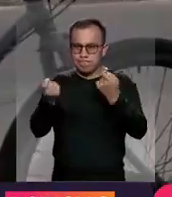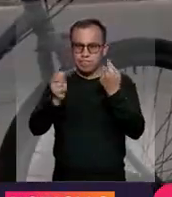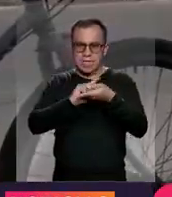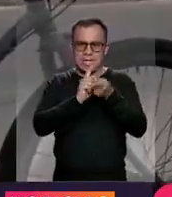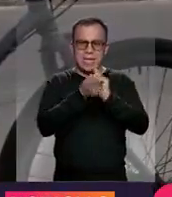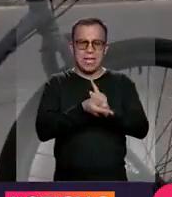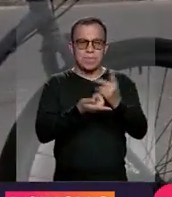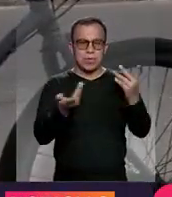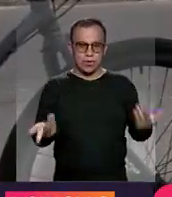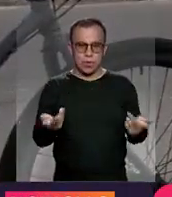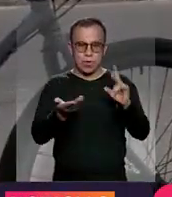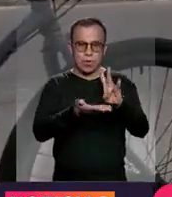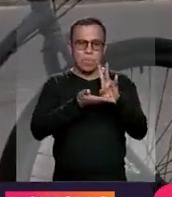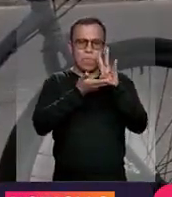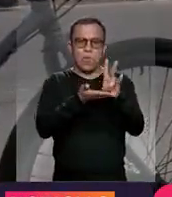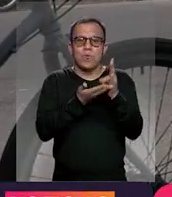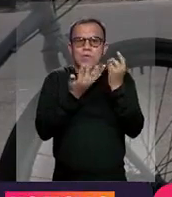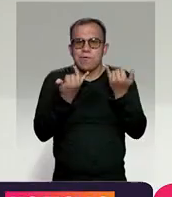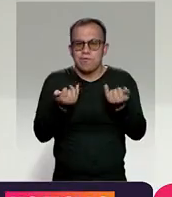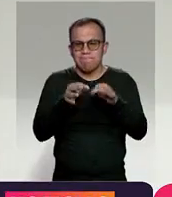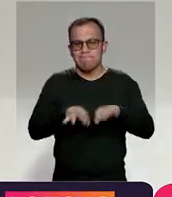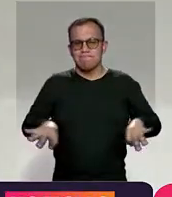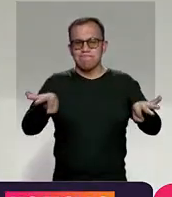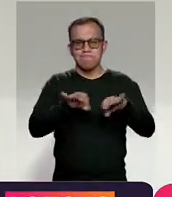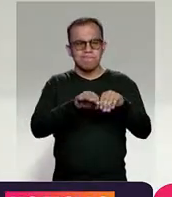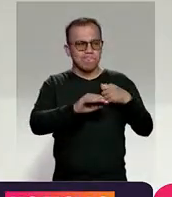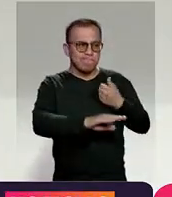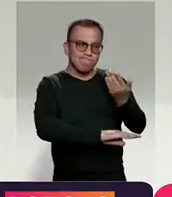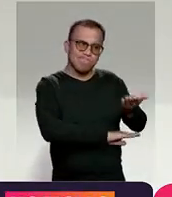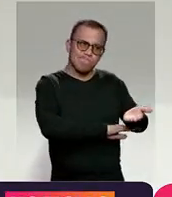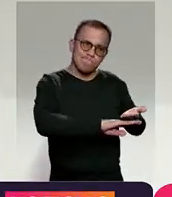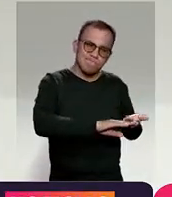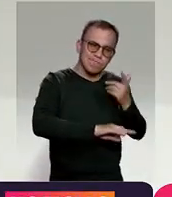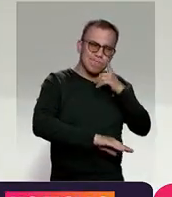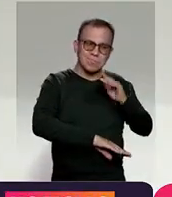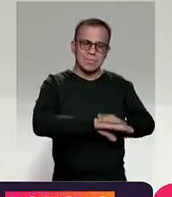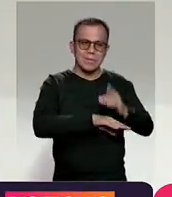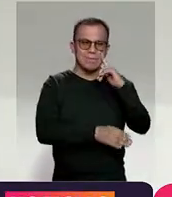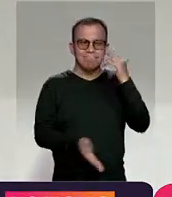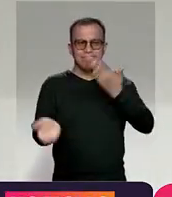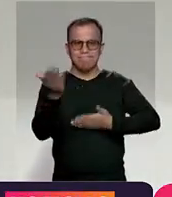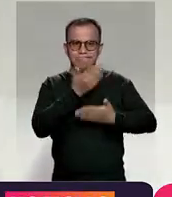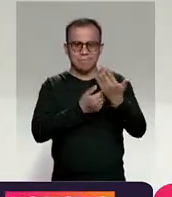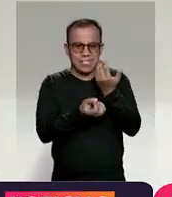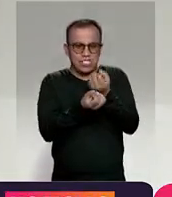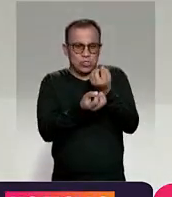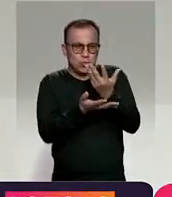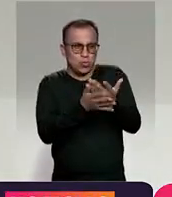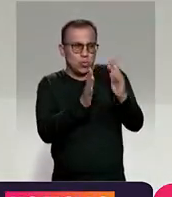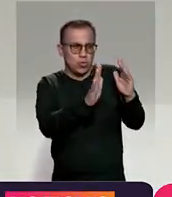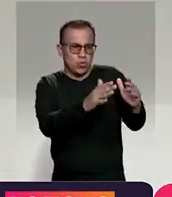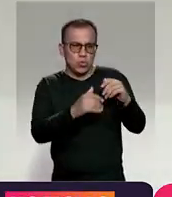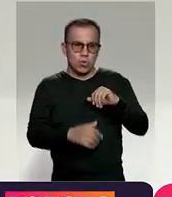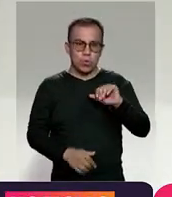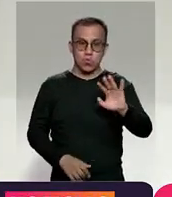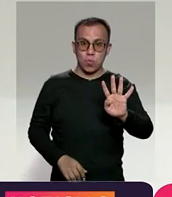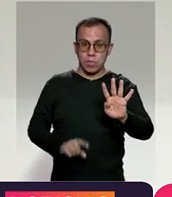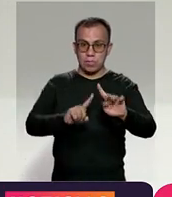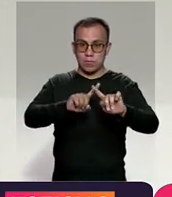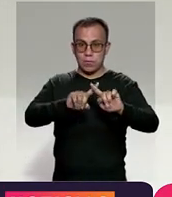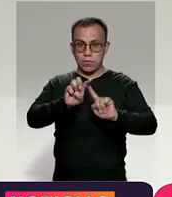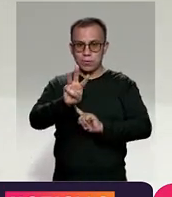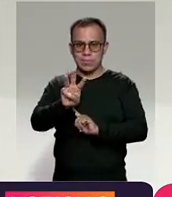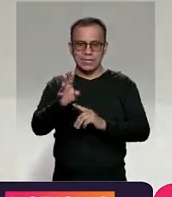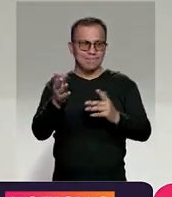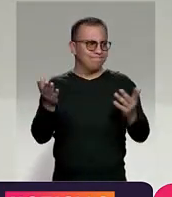modelo restrictivo que se maneja en este momento. Exigimos que se reevalúe el esquema de cuarentena de 4x3